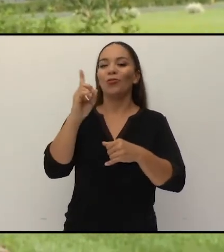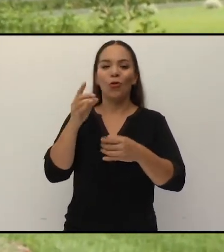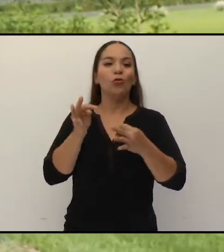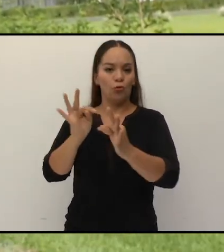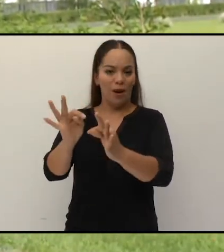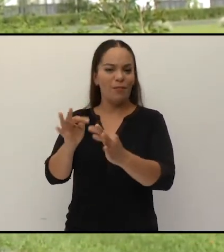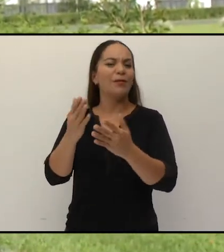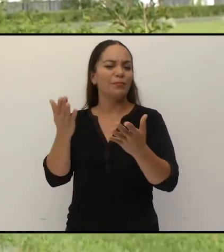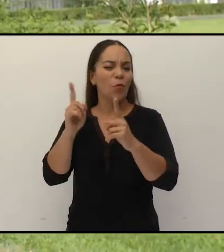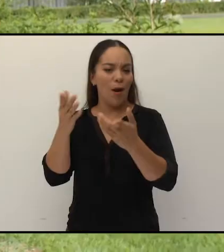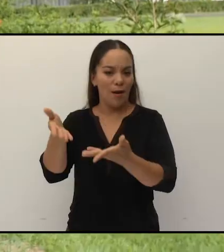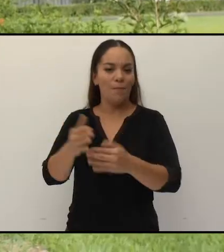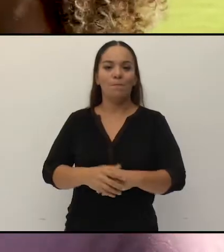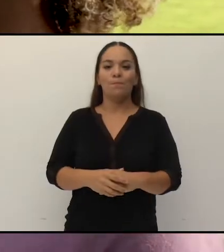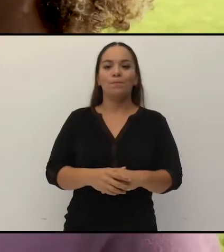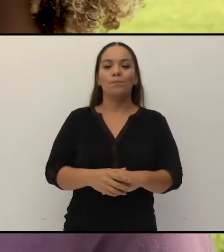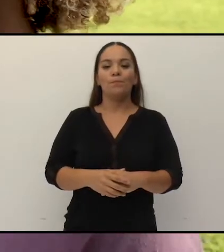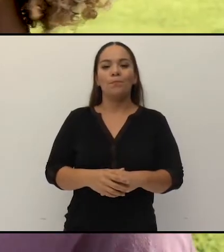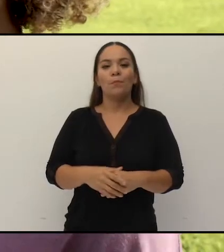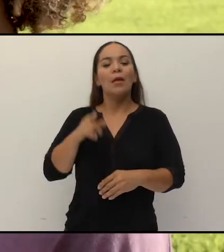Turrialba, es lo siguiente.